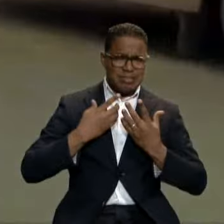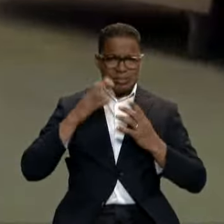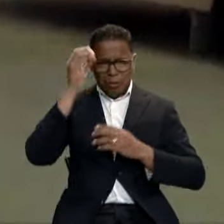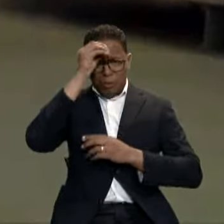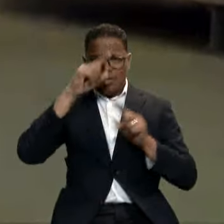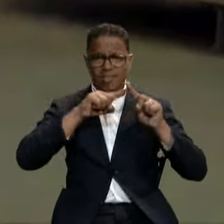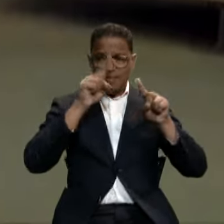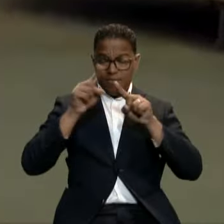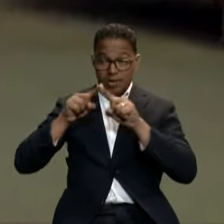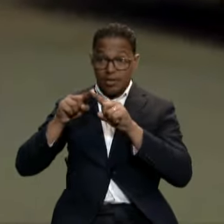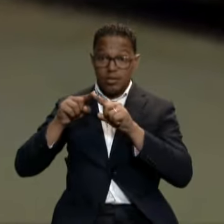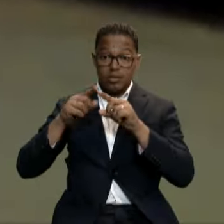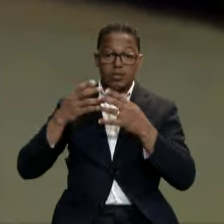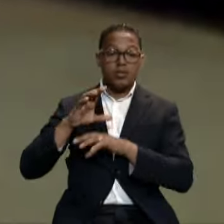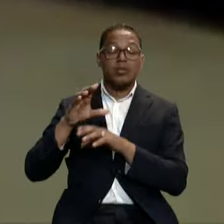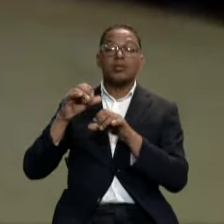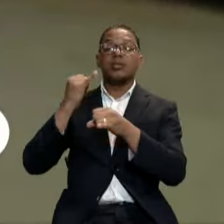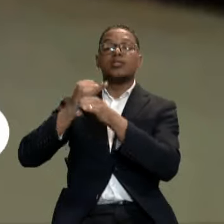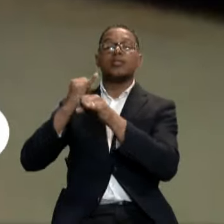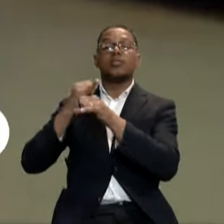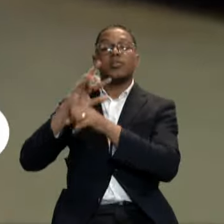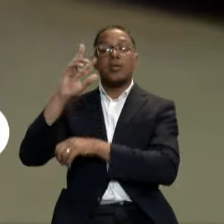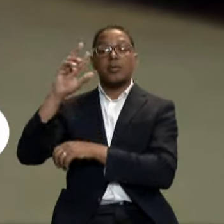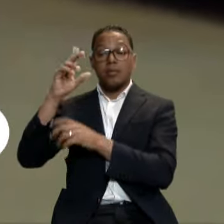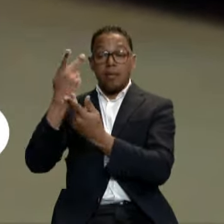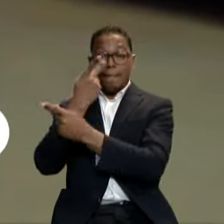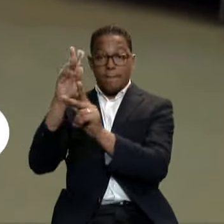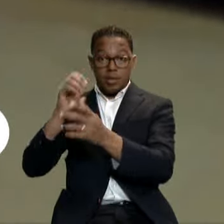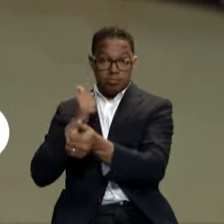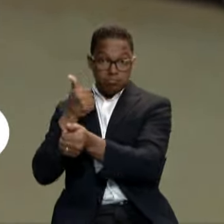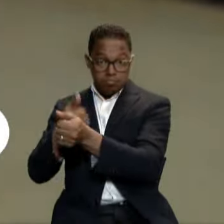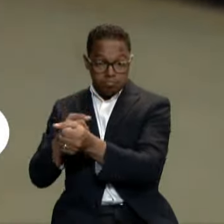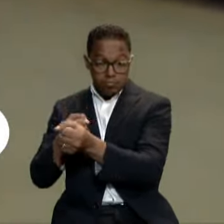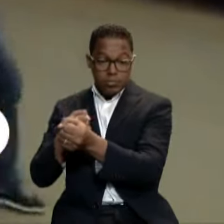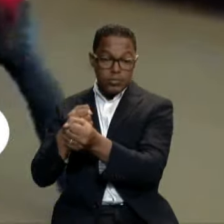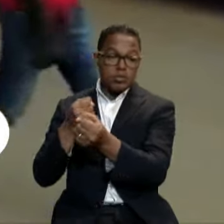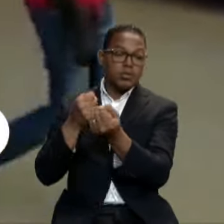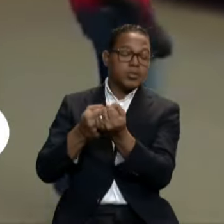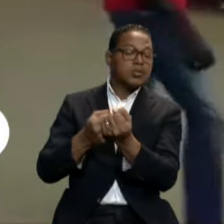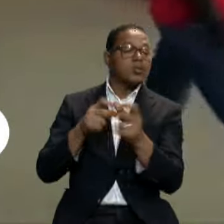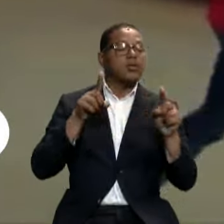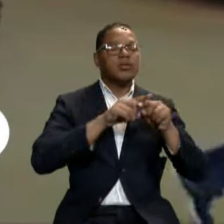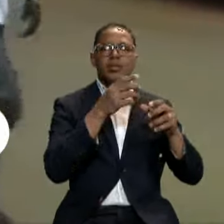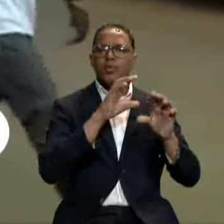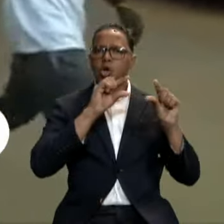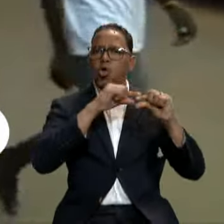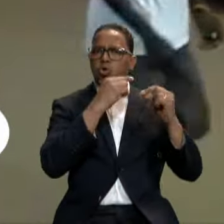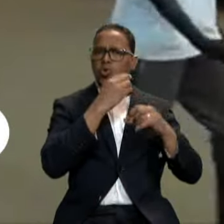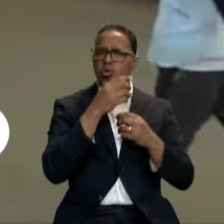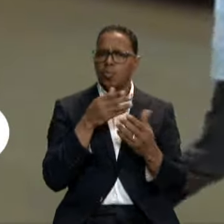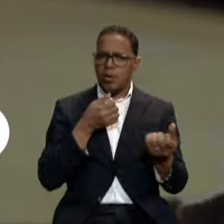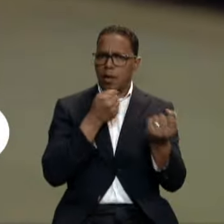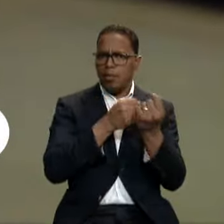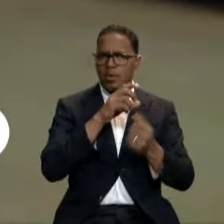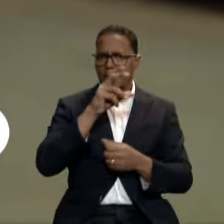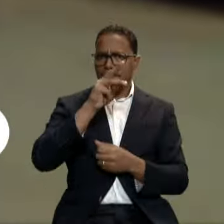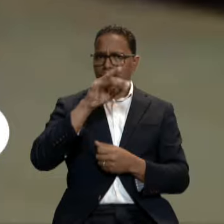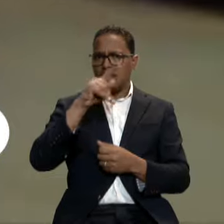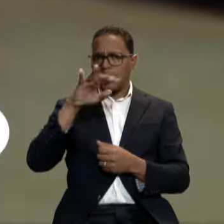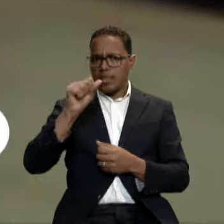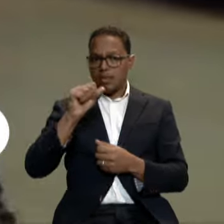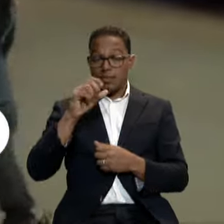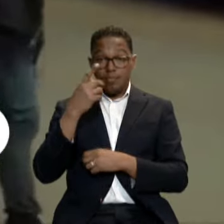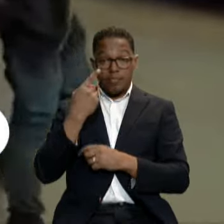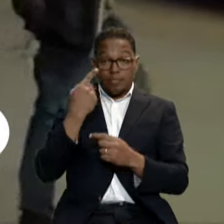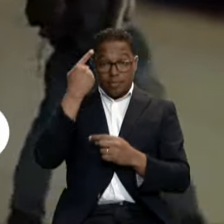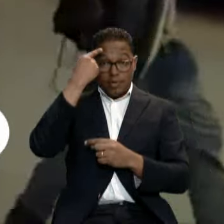miércoles entre entidades patrióticas y grupos promigrantes en torno a las más recientes acusaciones de Amnistía Internacional sobre las políticas migratorias